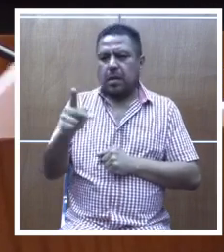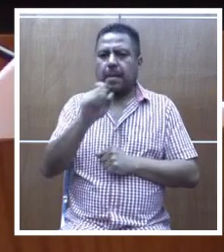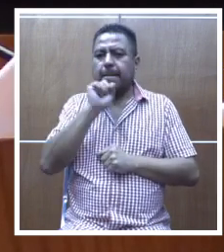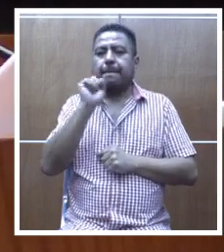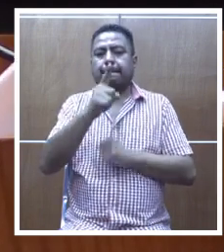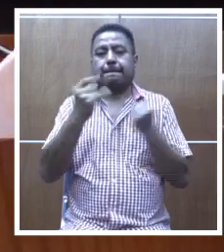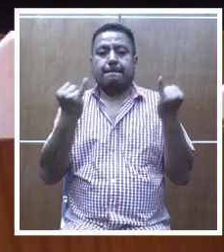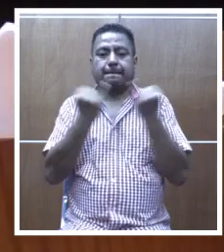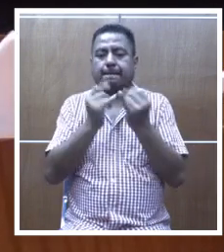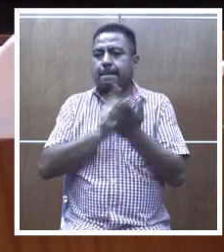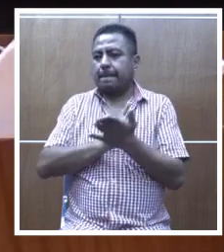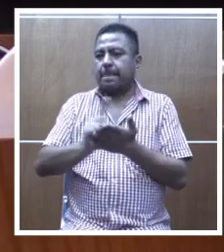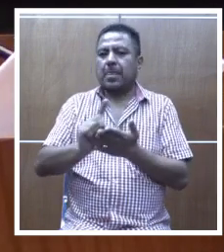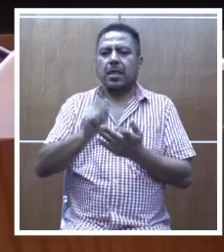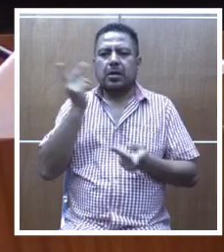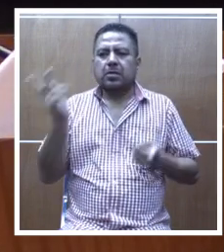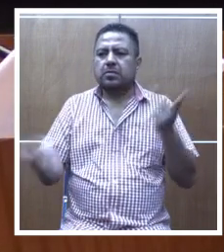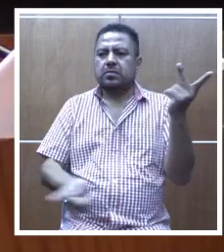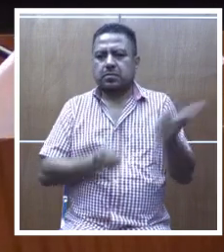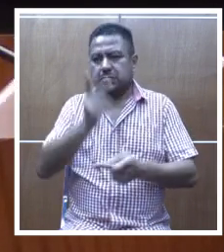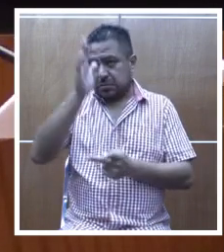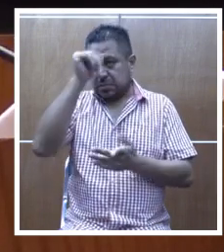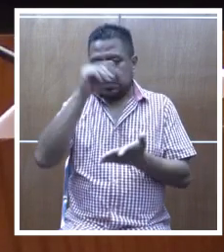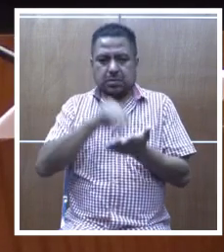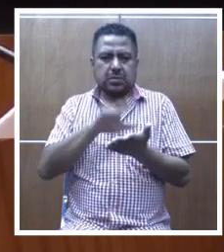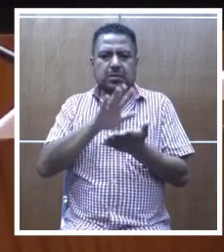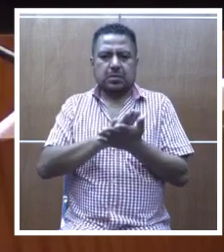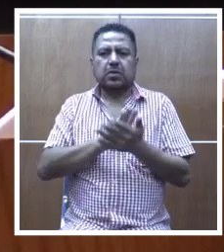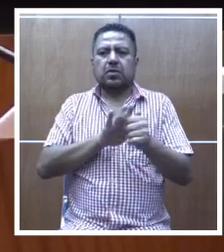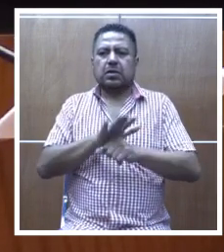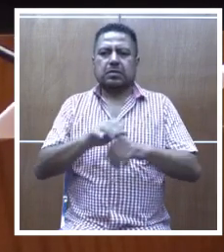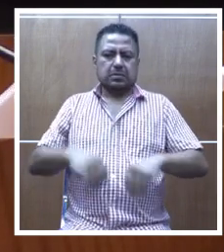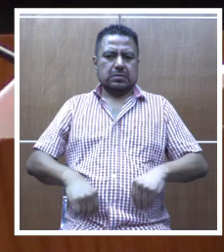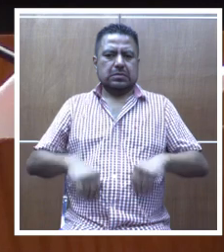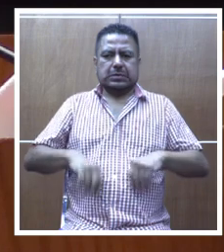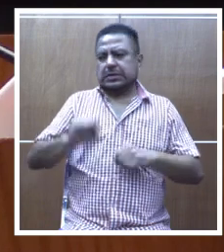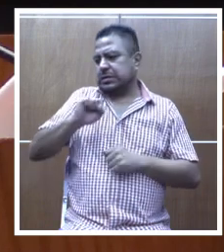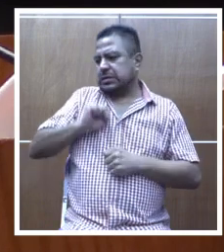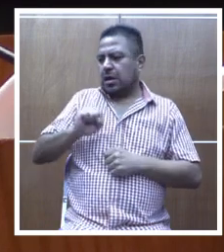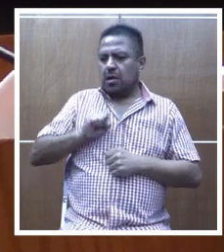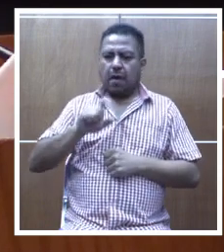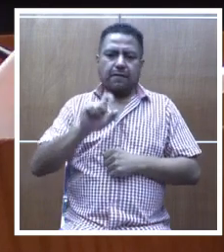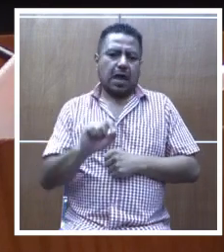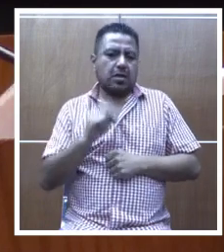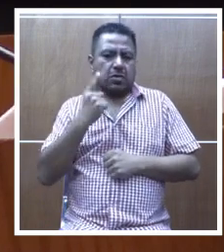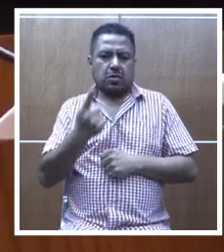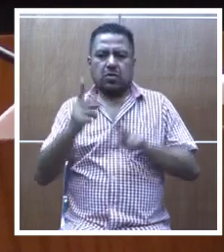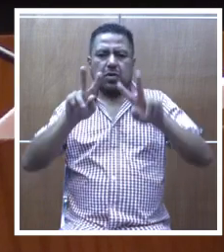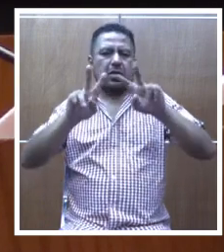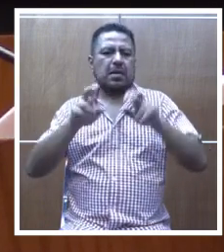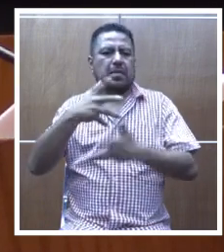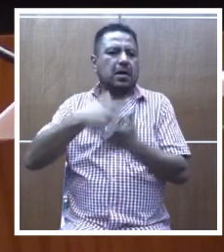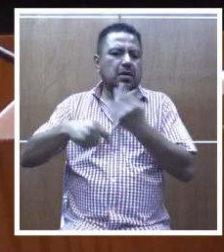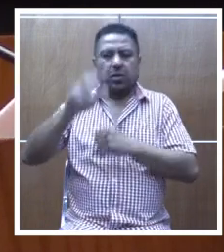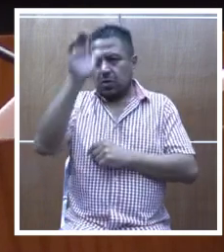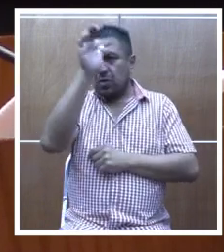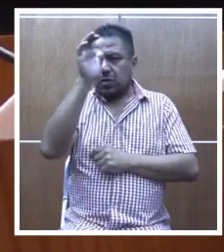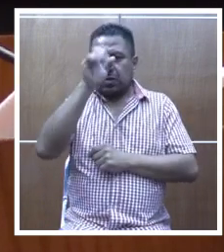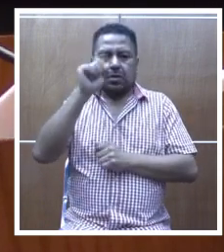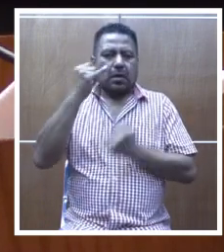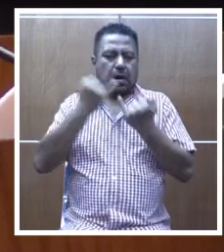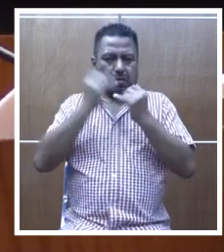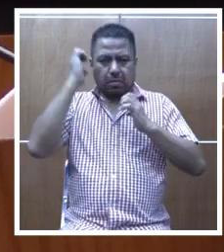Asimismo, el derecho a la consulta acorde a las realidades que se enfrentan en el siglo XXI en materia económica, cultural,